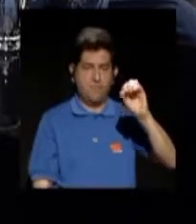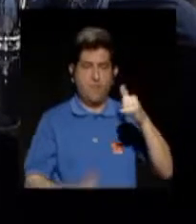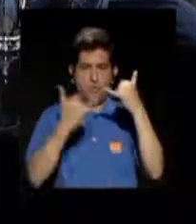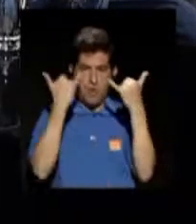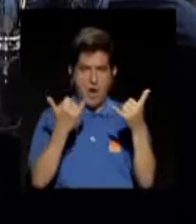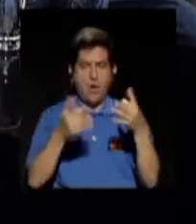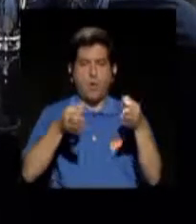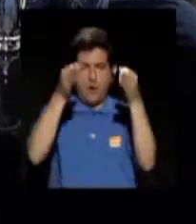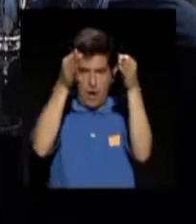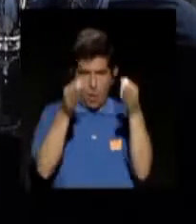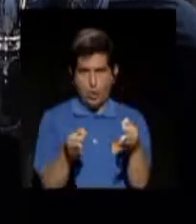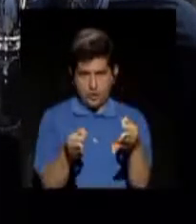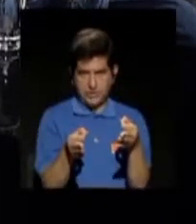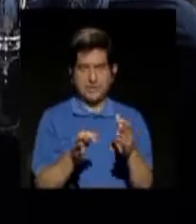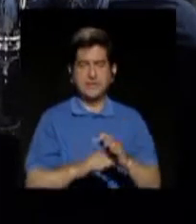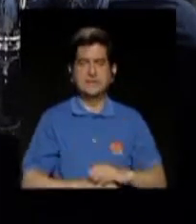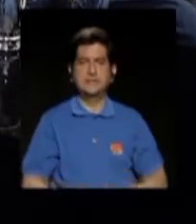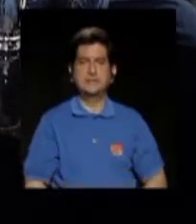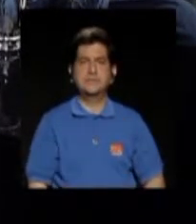la Corte,